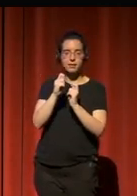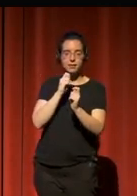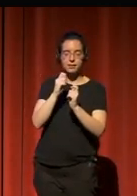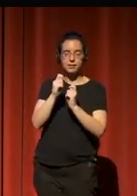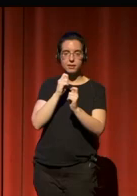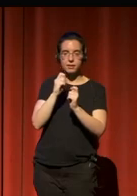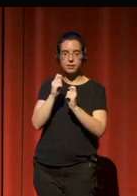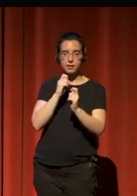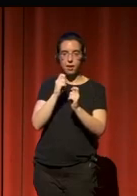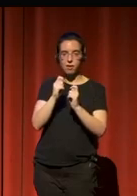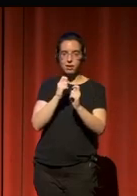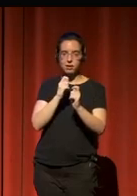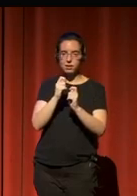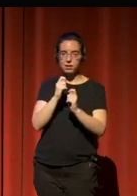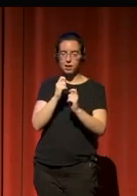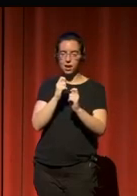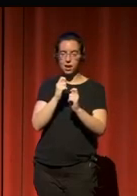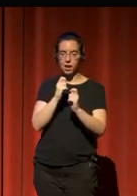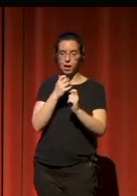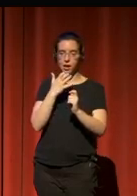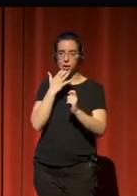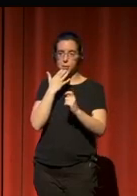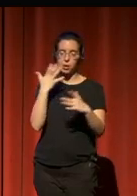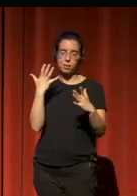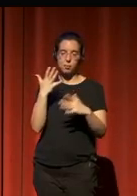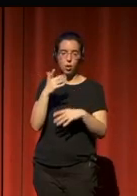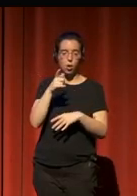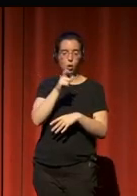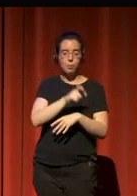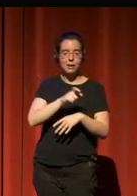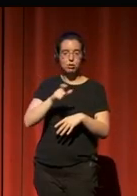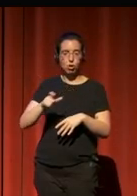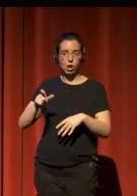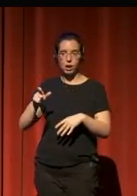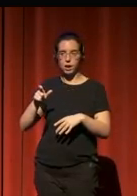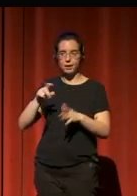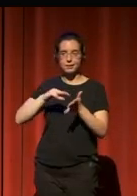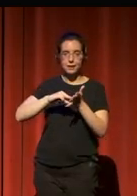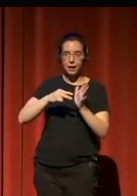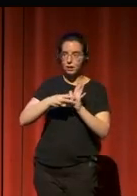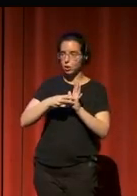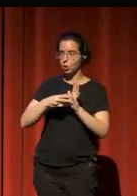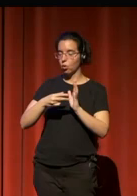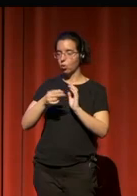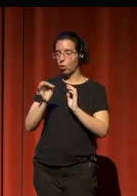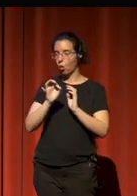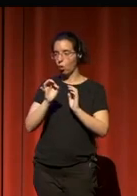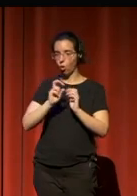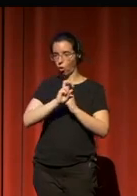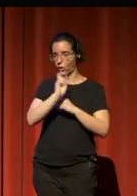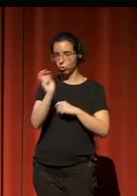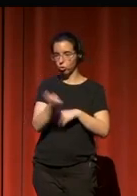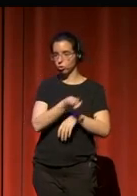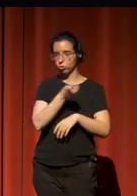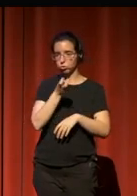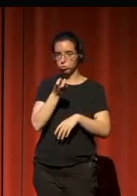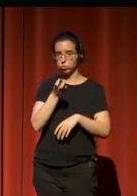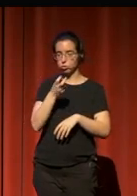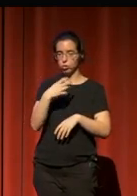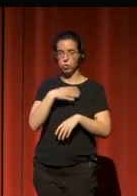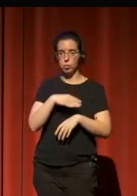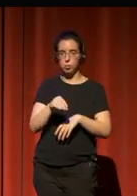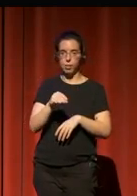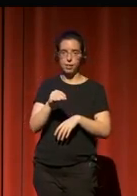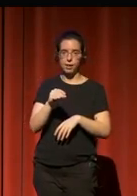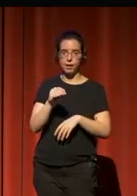formaría parte de un trabajo más mucho más amplio a eh personal técnico o otros agentes que por ejemplo pueden tener